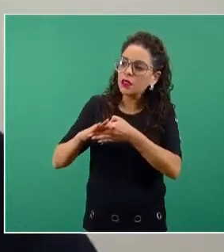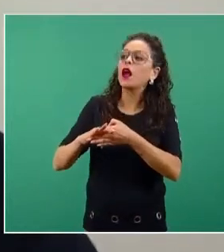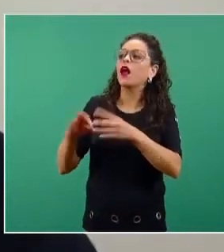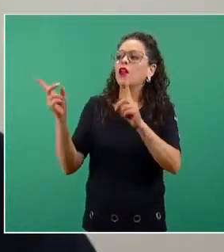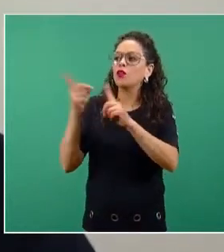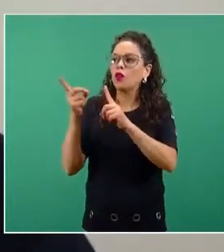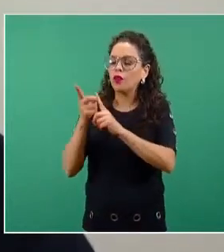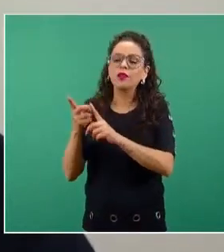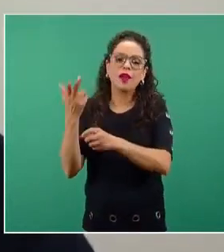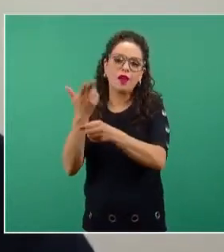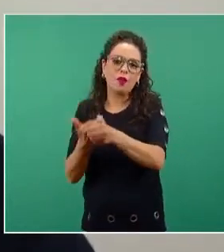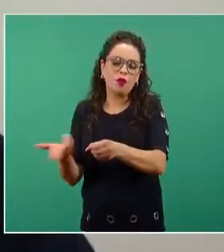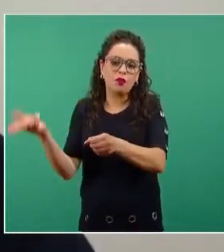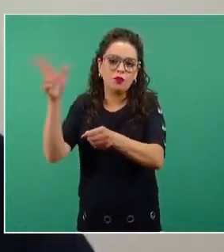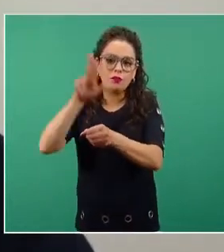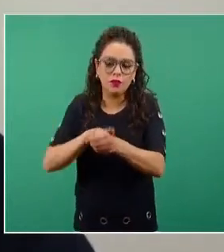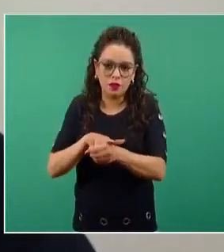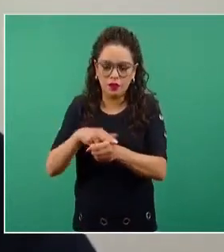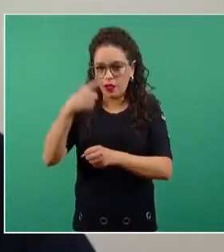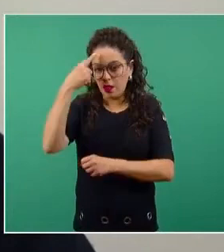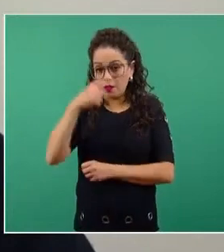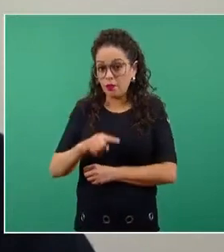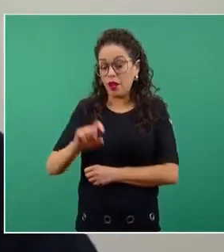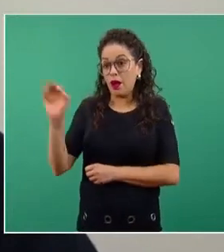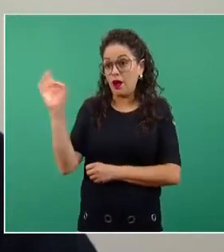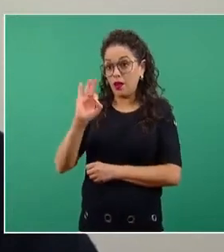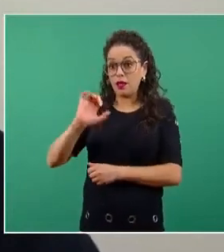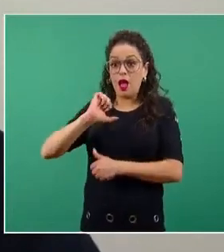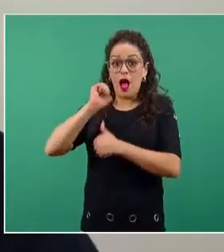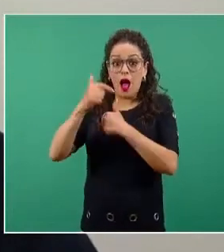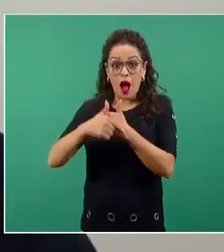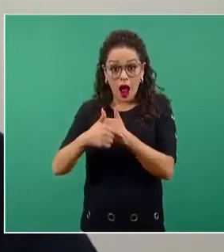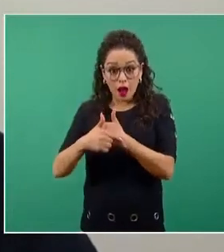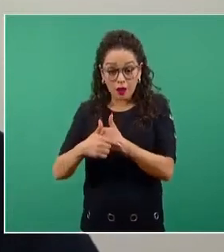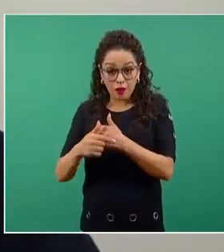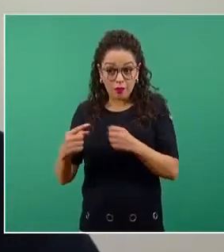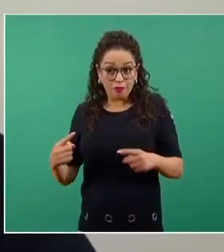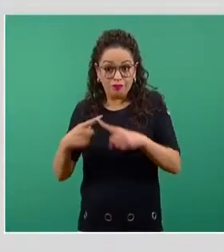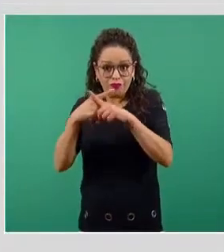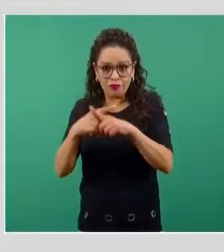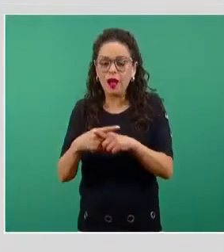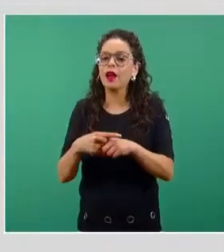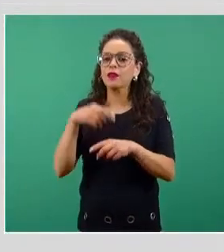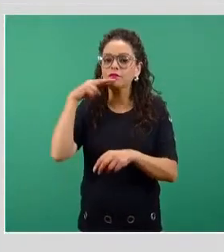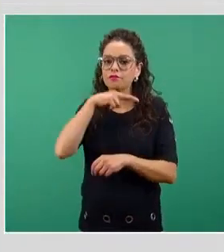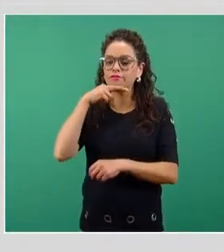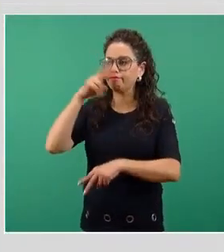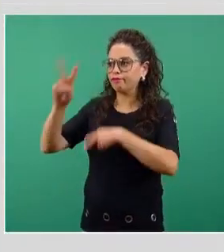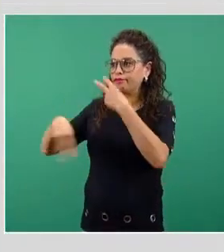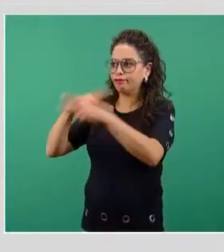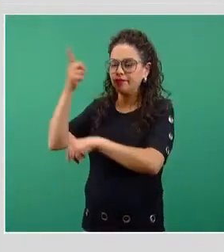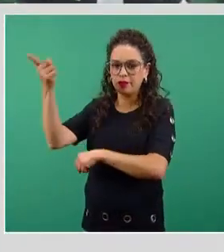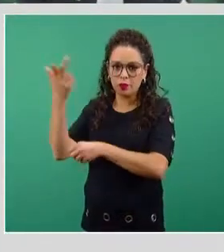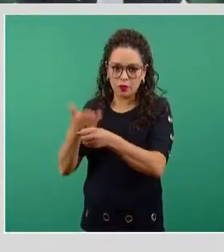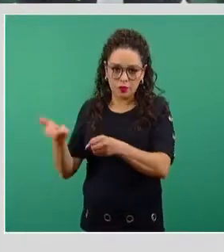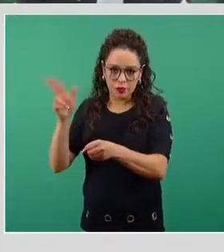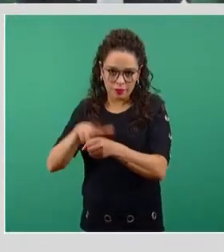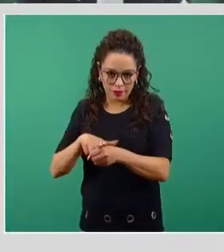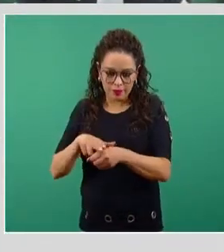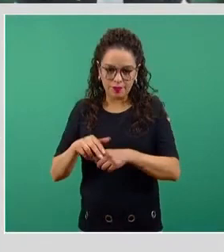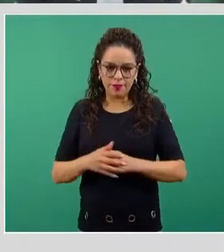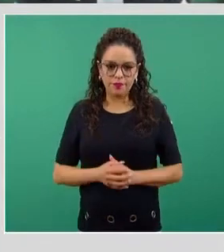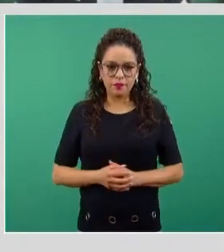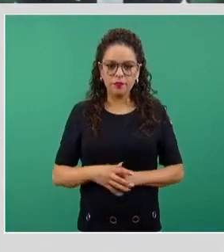alguna unidad médica que pueda brindar la atención más allá de que esté el personal de salud. Hay